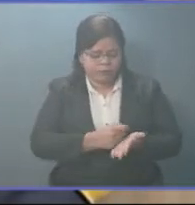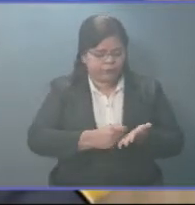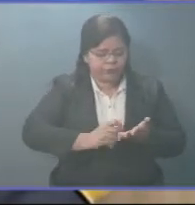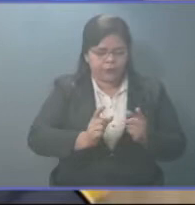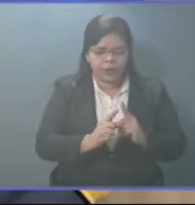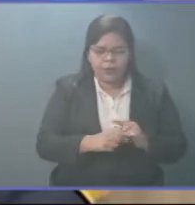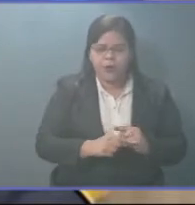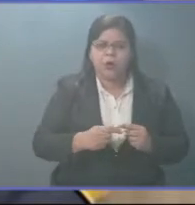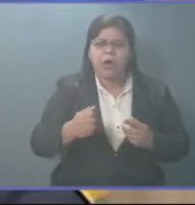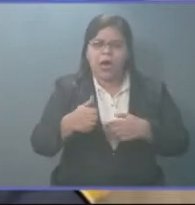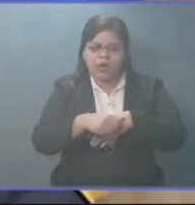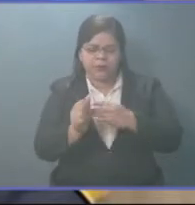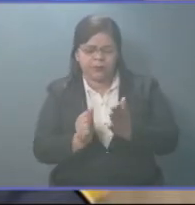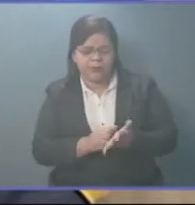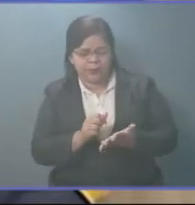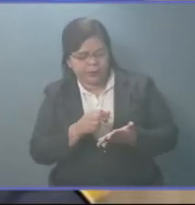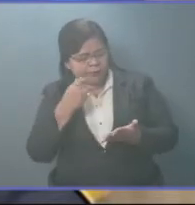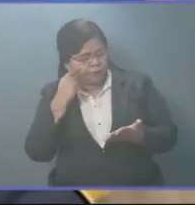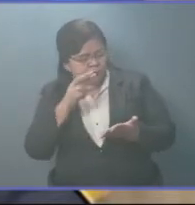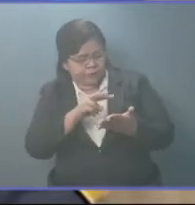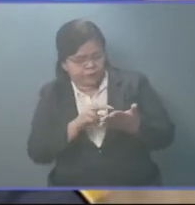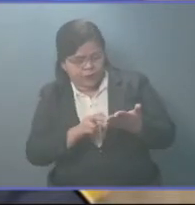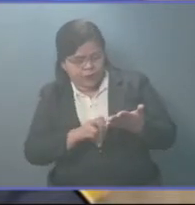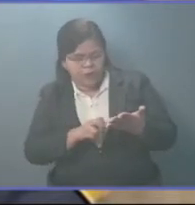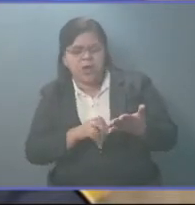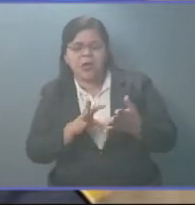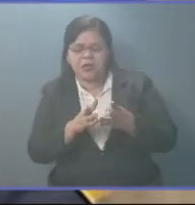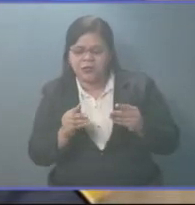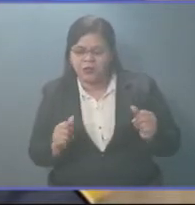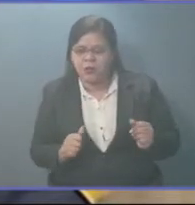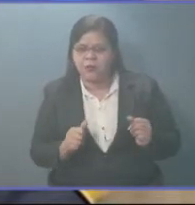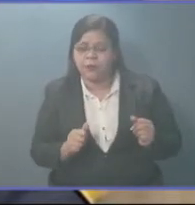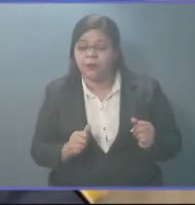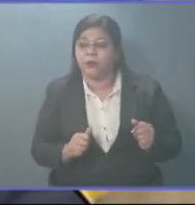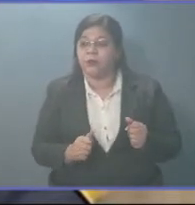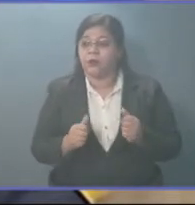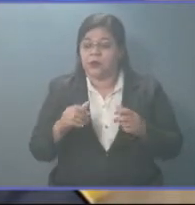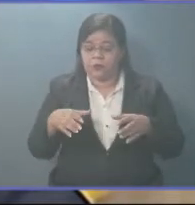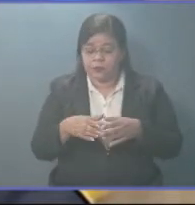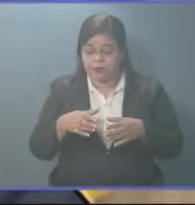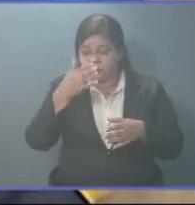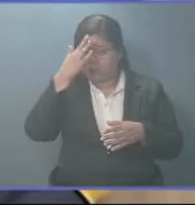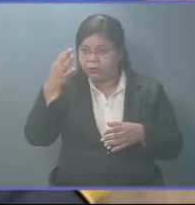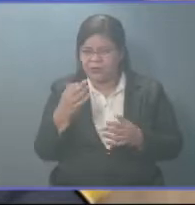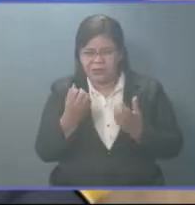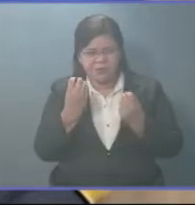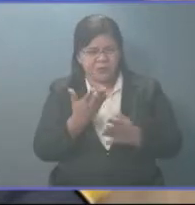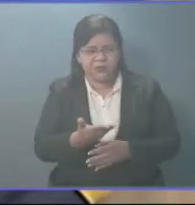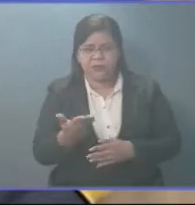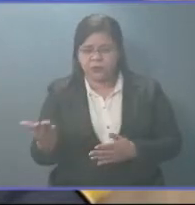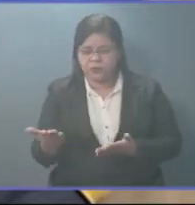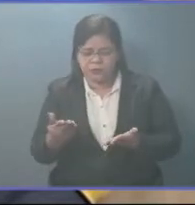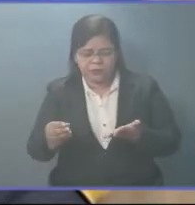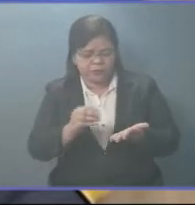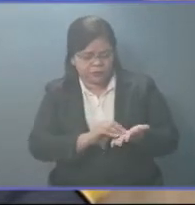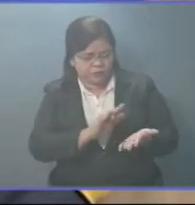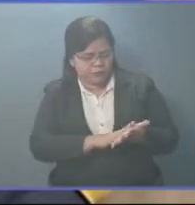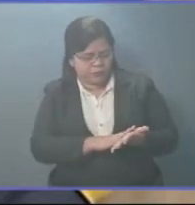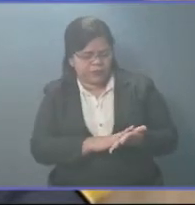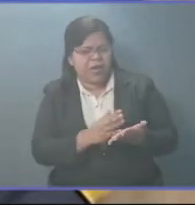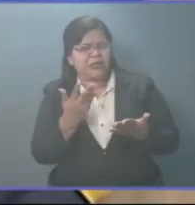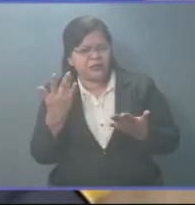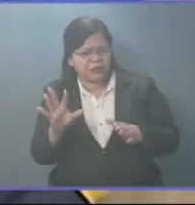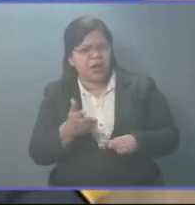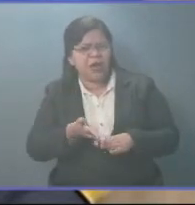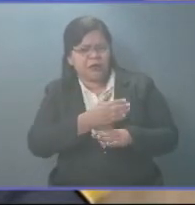las considerará y resolverá lo que crea conveniente. La Comisión estima que muchos de los aspectos observados ya fueron